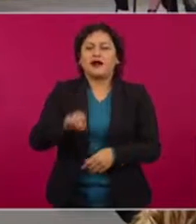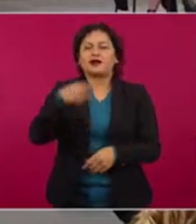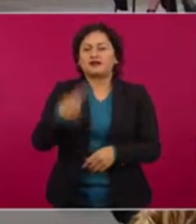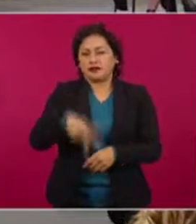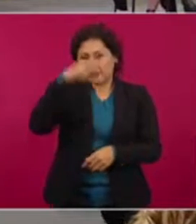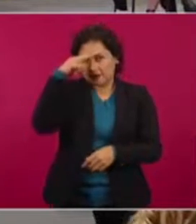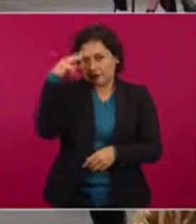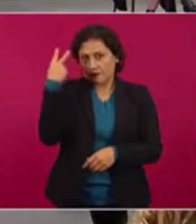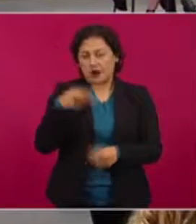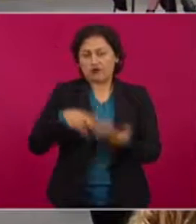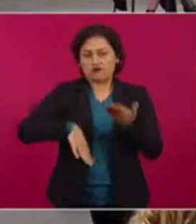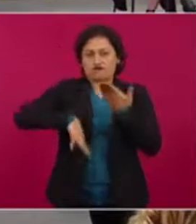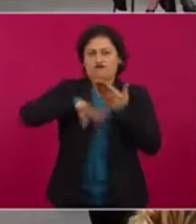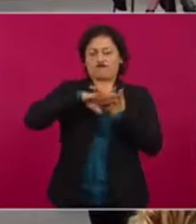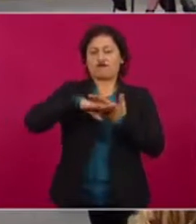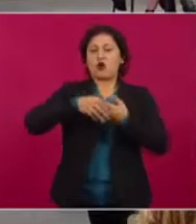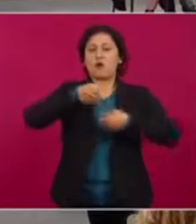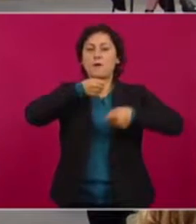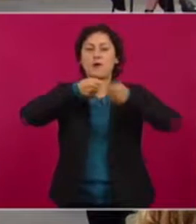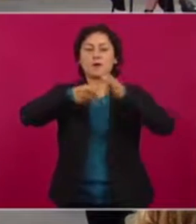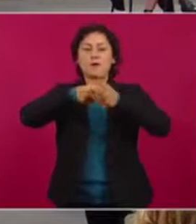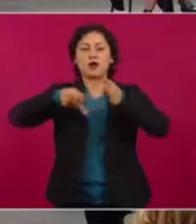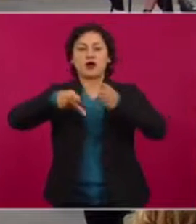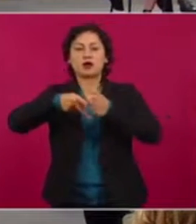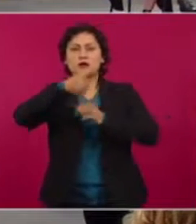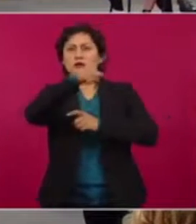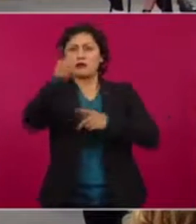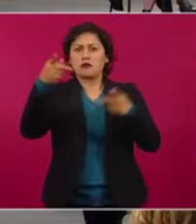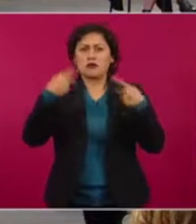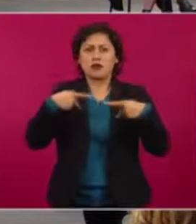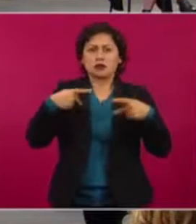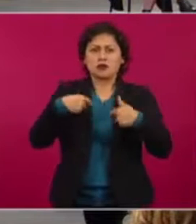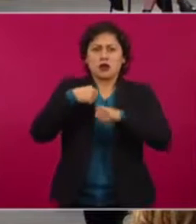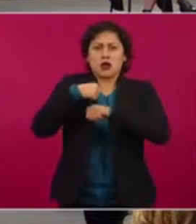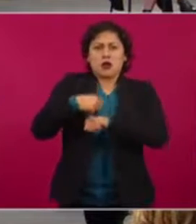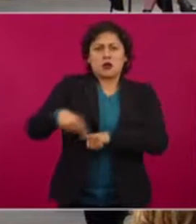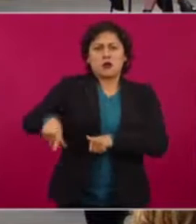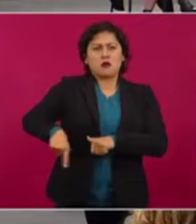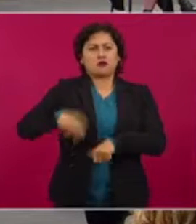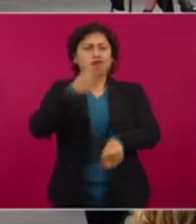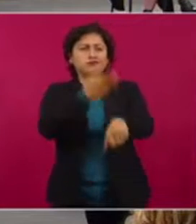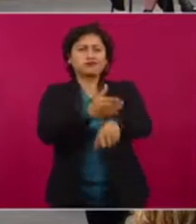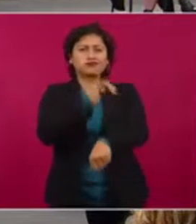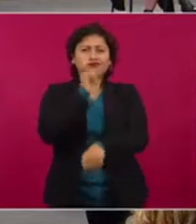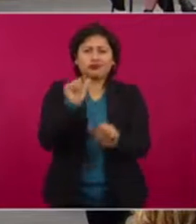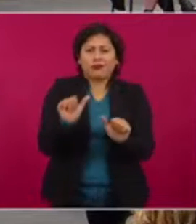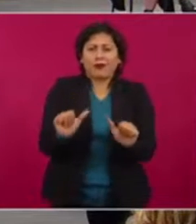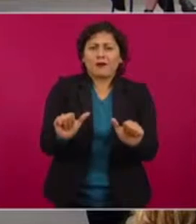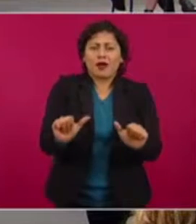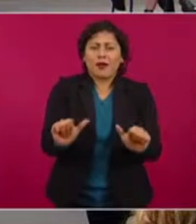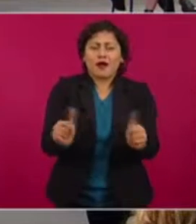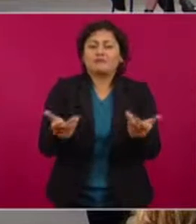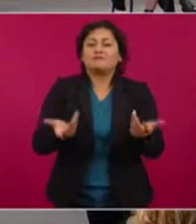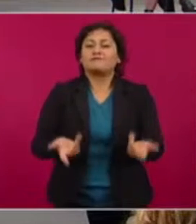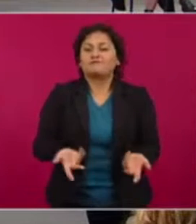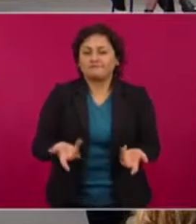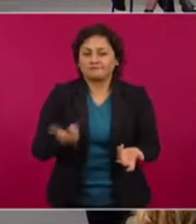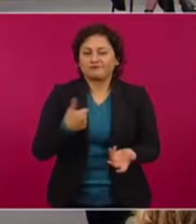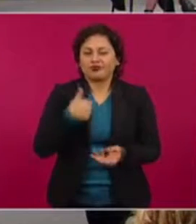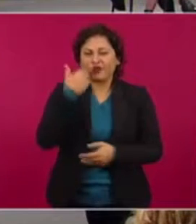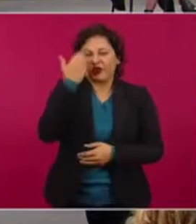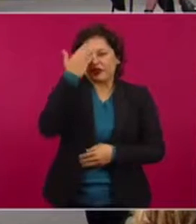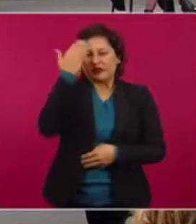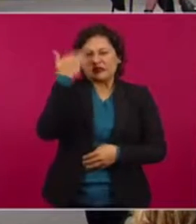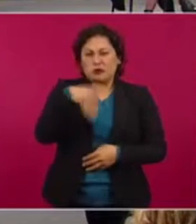un periodista, por medio de los funcionarios públicos, que no tiene castigo. Entonces, a ver, señor presidente, si usted